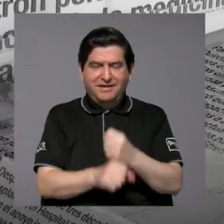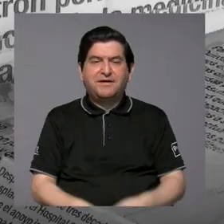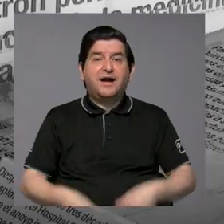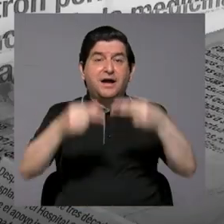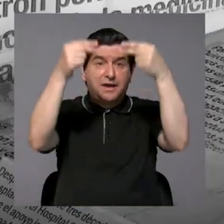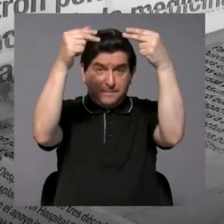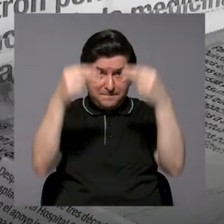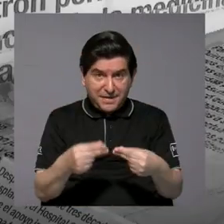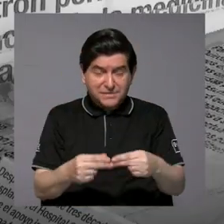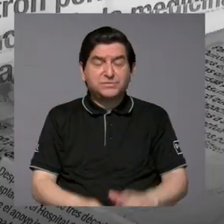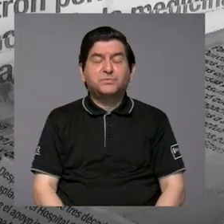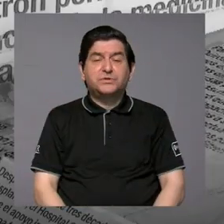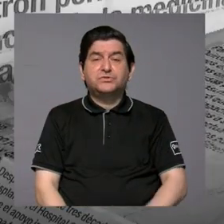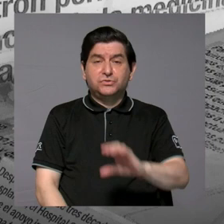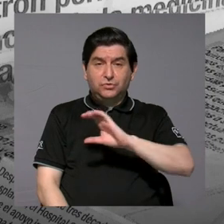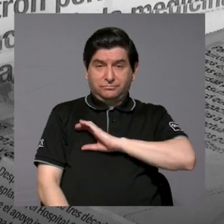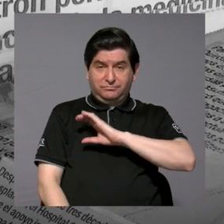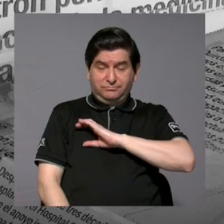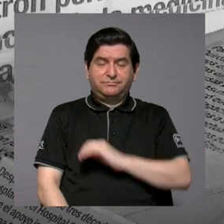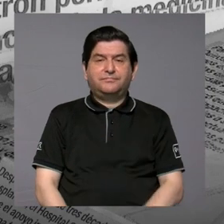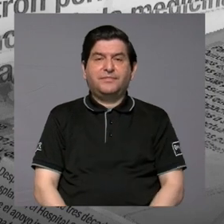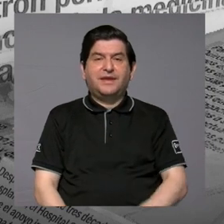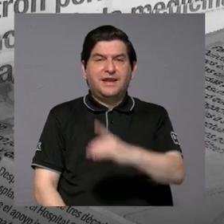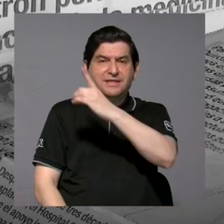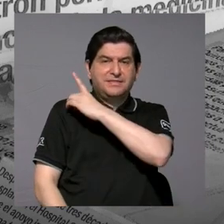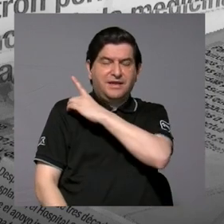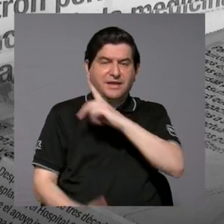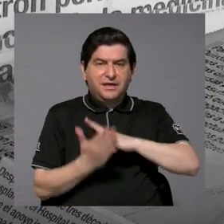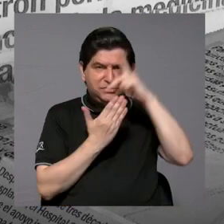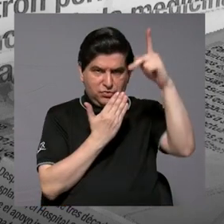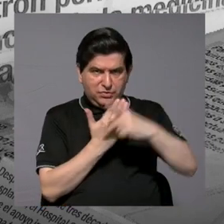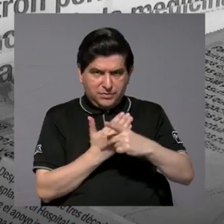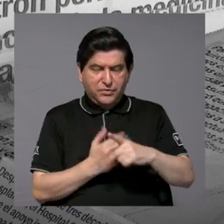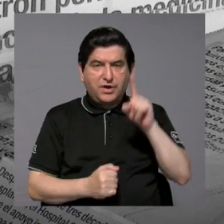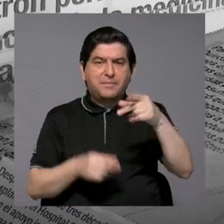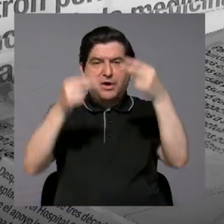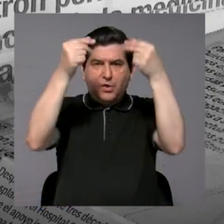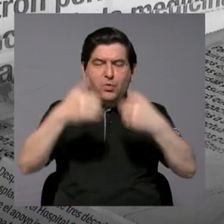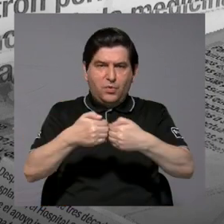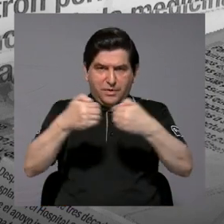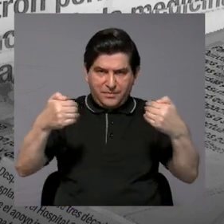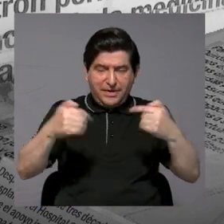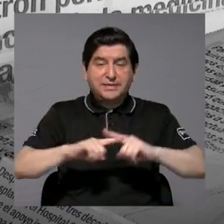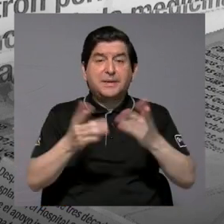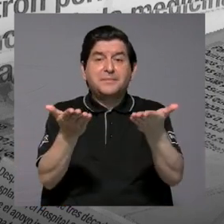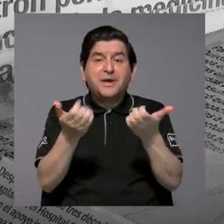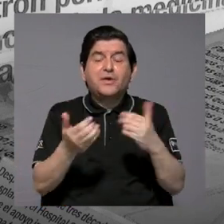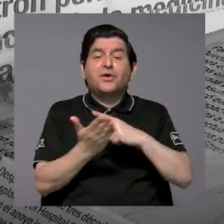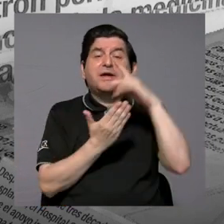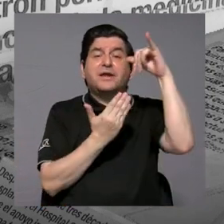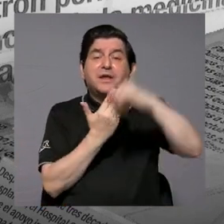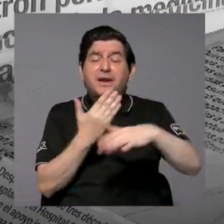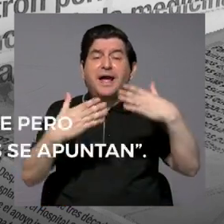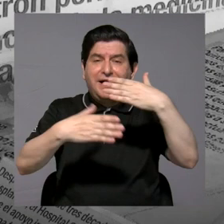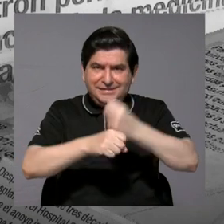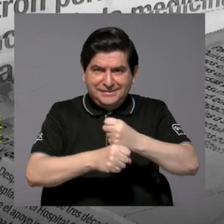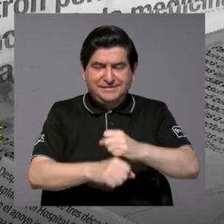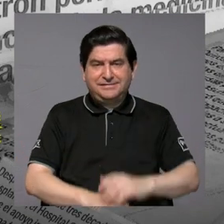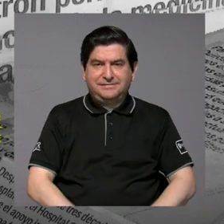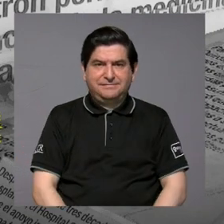presupuesto que tiene fuerza pública verdad la dirección de programa no tiene un presupuesto aparte pero cuando queremos hacer algún proyecto